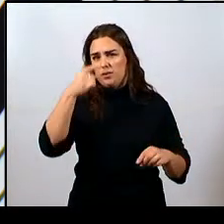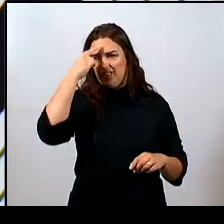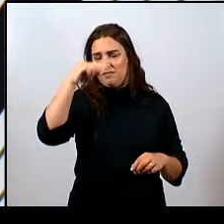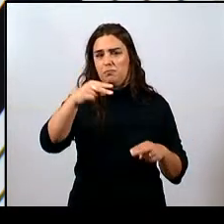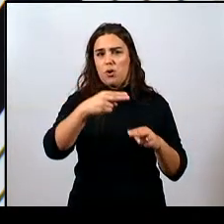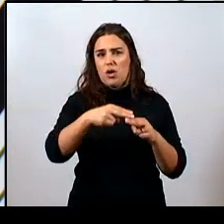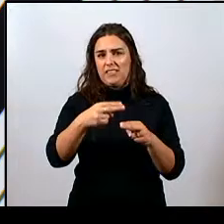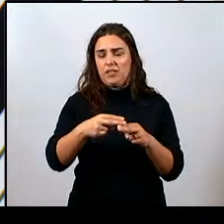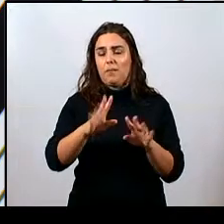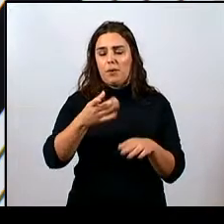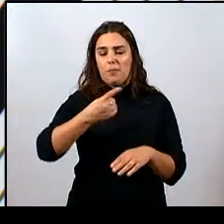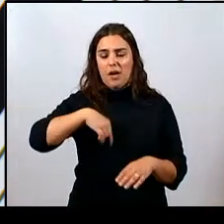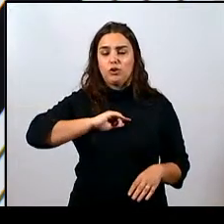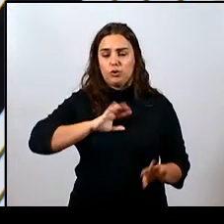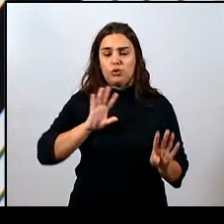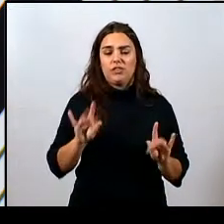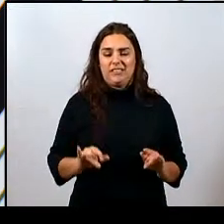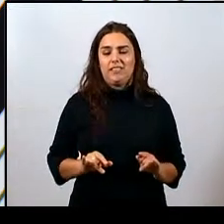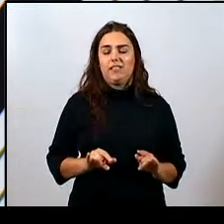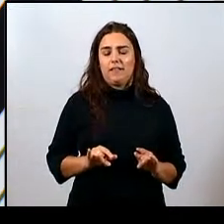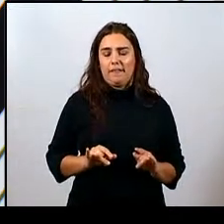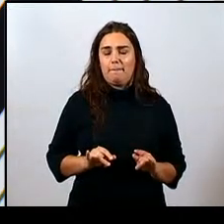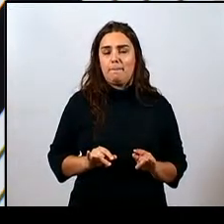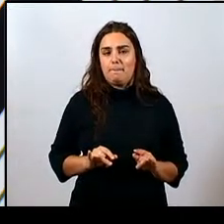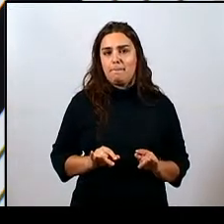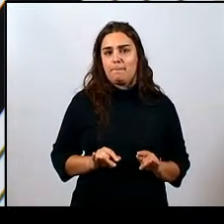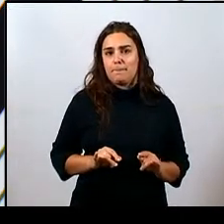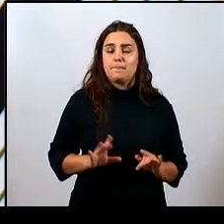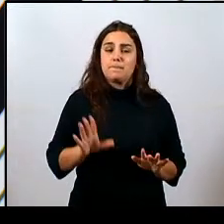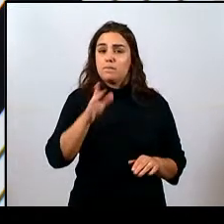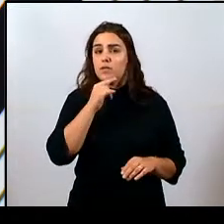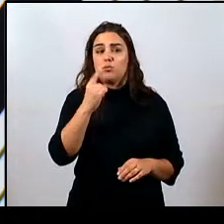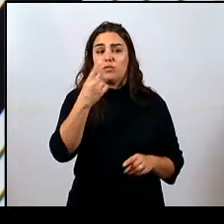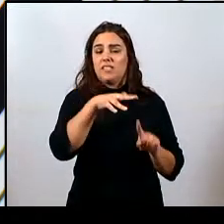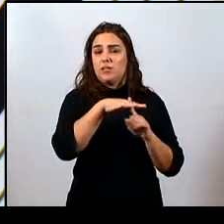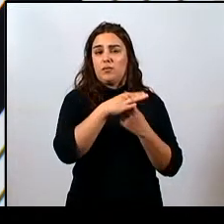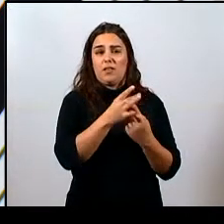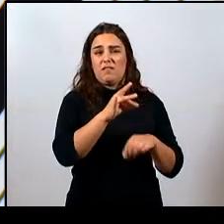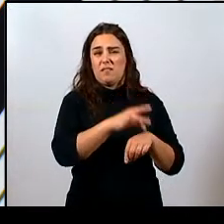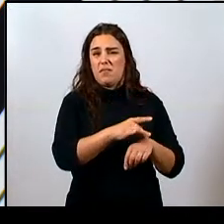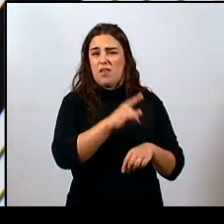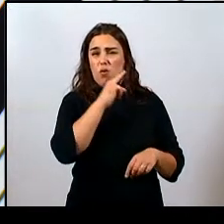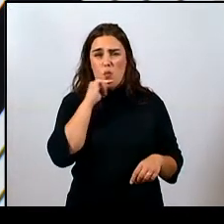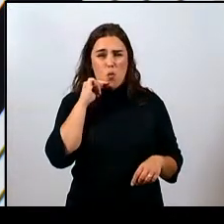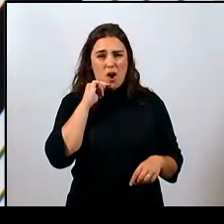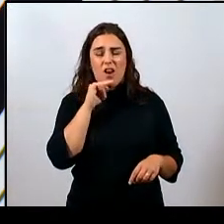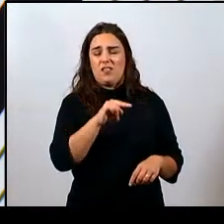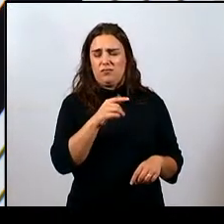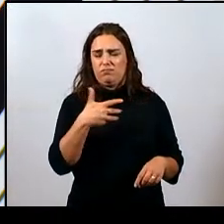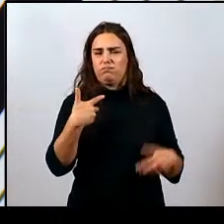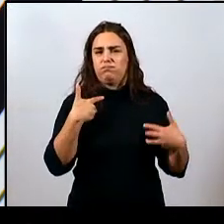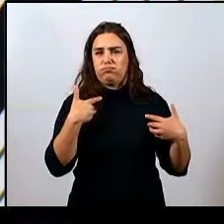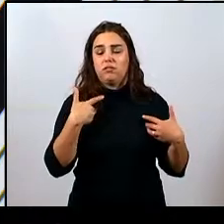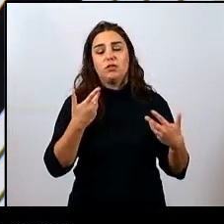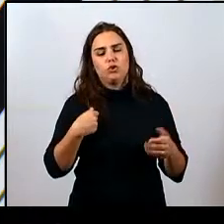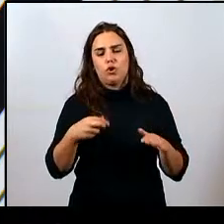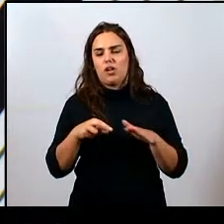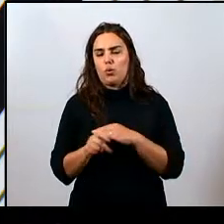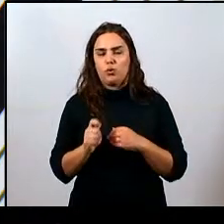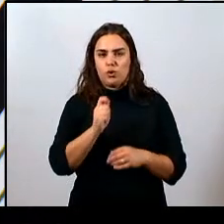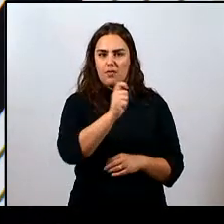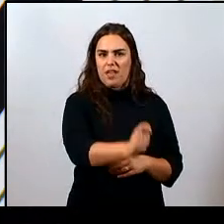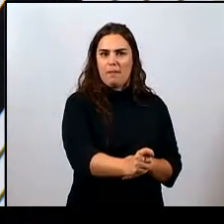políticos, pero sí para nosotros, puesto que con que haya un solo caso de una enfermedad tan cruel, nuestra obligación es ponerle todos los recursos